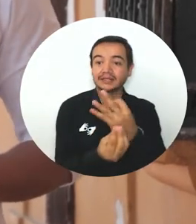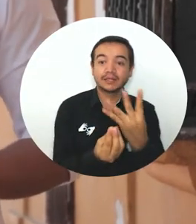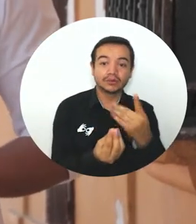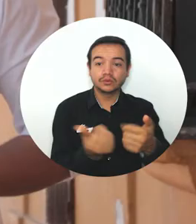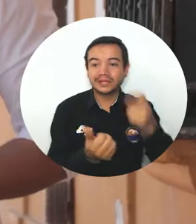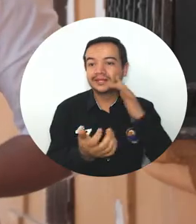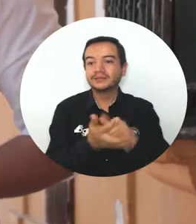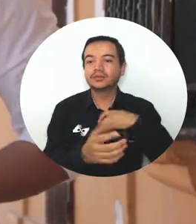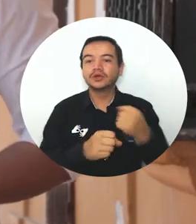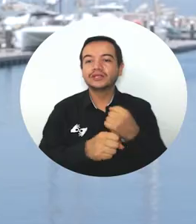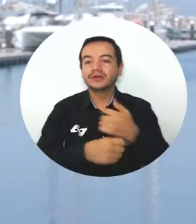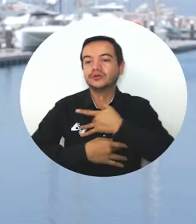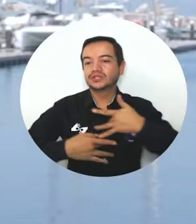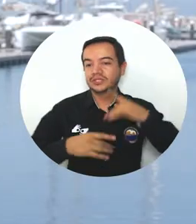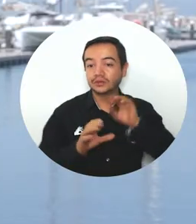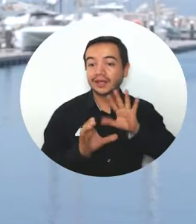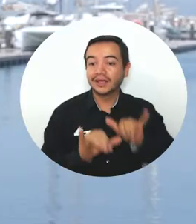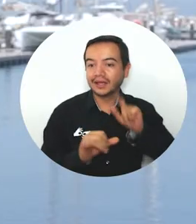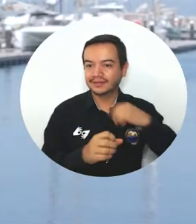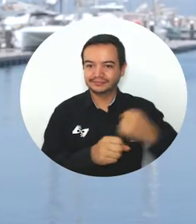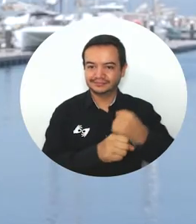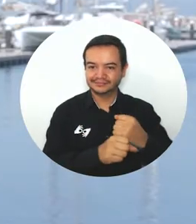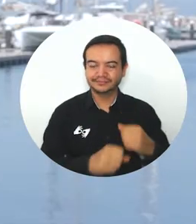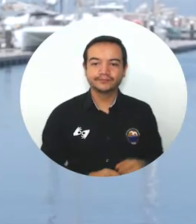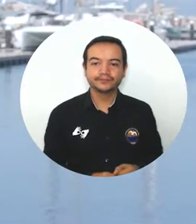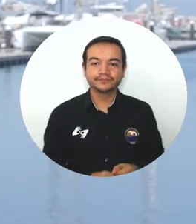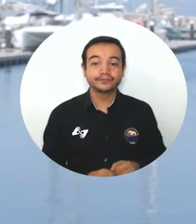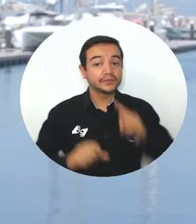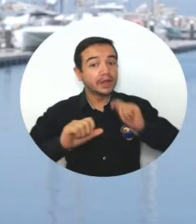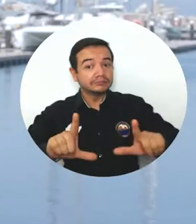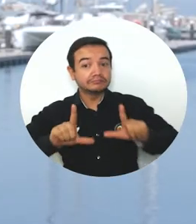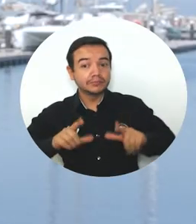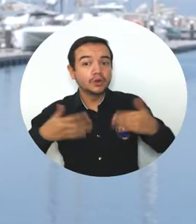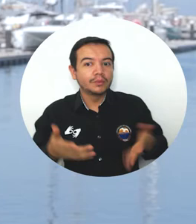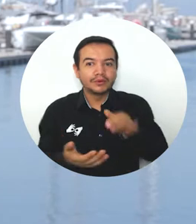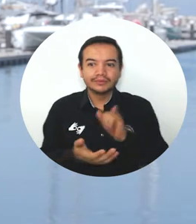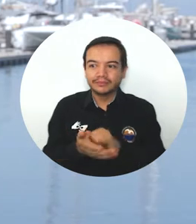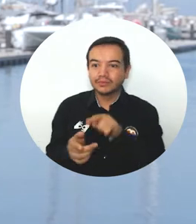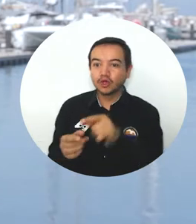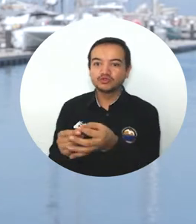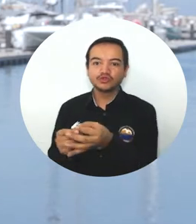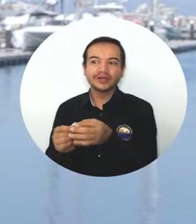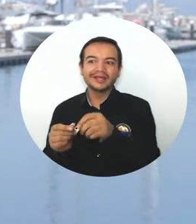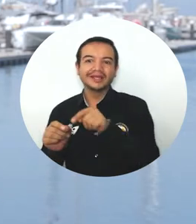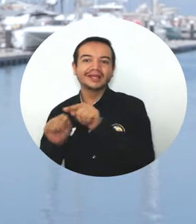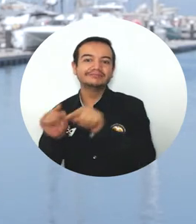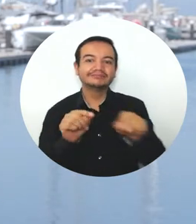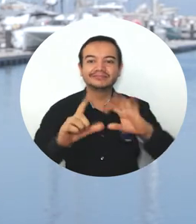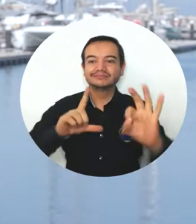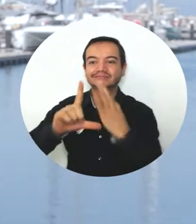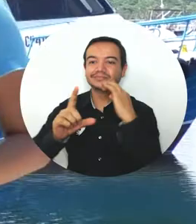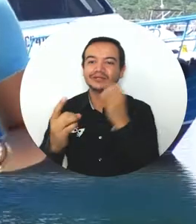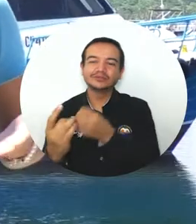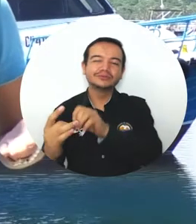seguridad y salud en el trabajo. Los graduados que recibieron su título a través del Centro para la Regionalización de la Educación y las